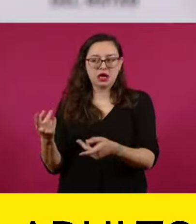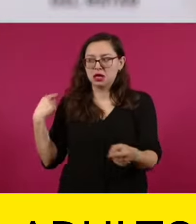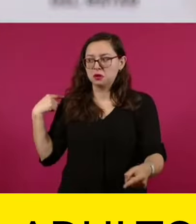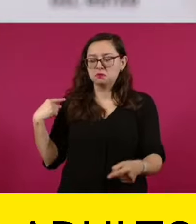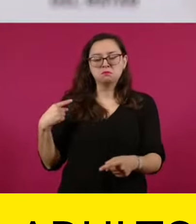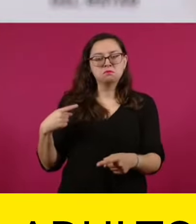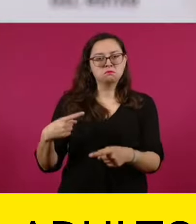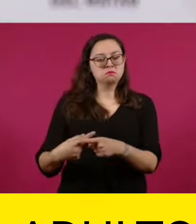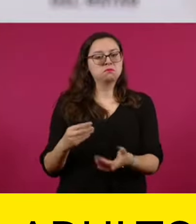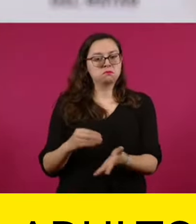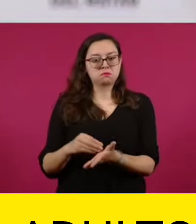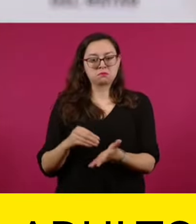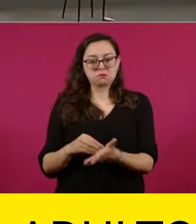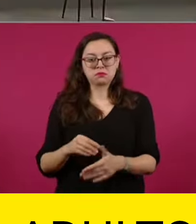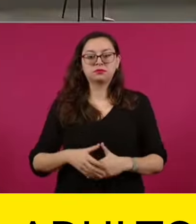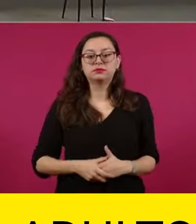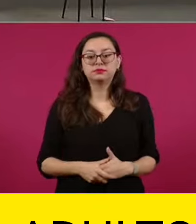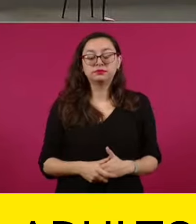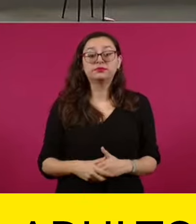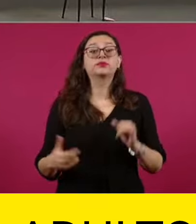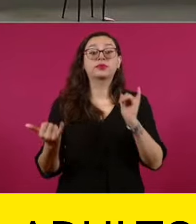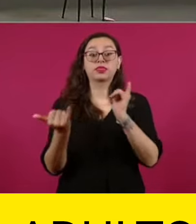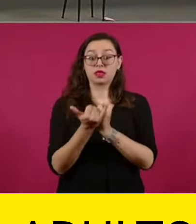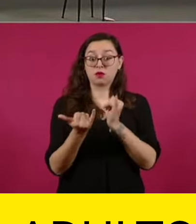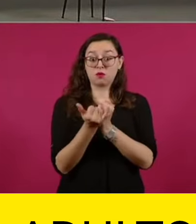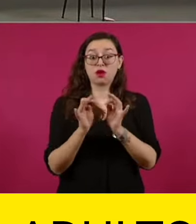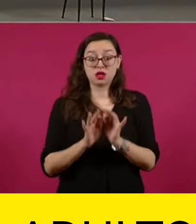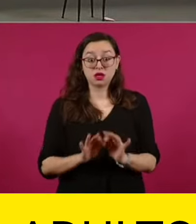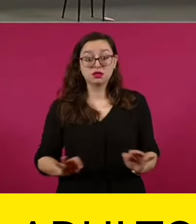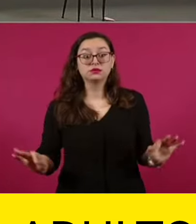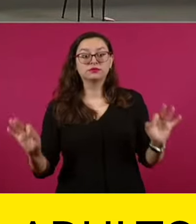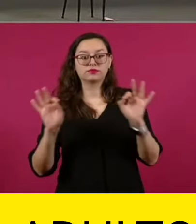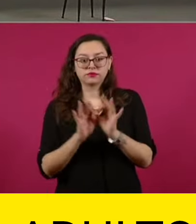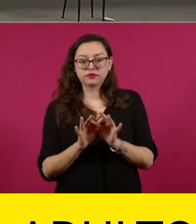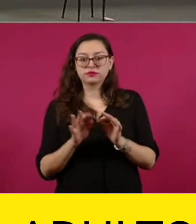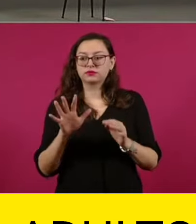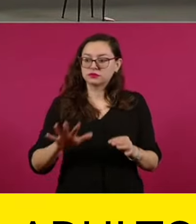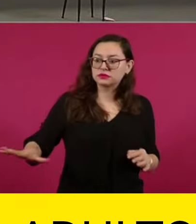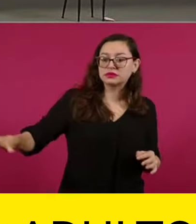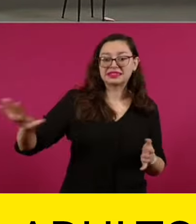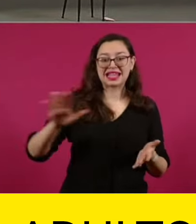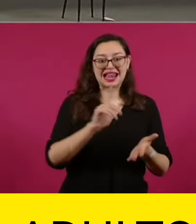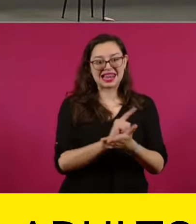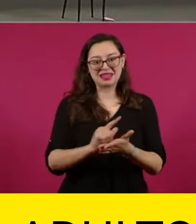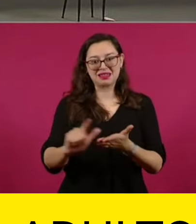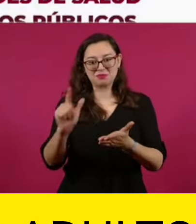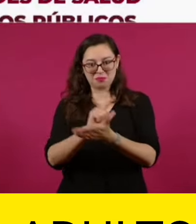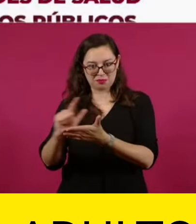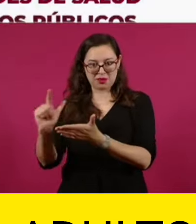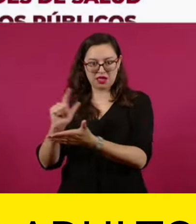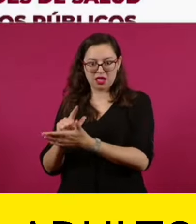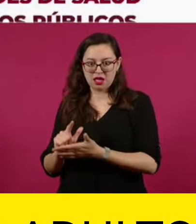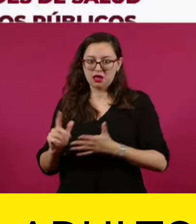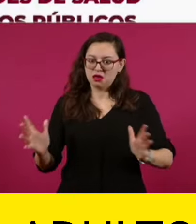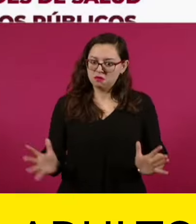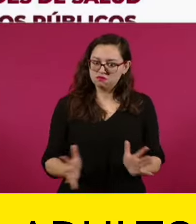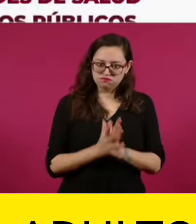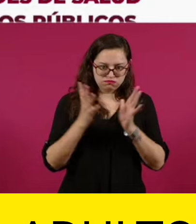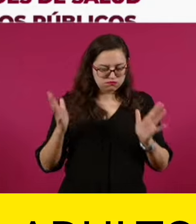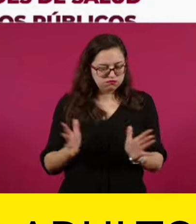Adelante. Muy importante recuperar el tema de limpieza en Acapulco, y hemos participado de manera